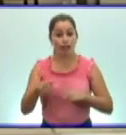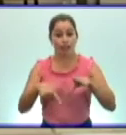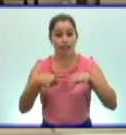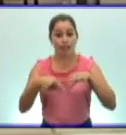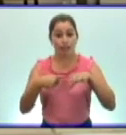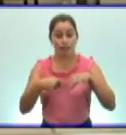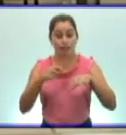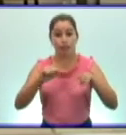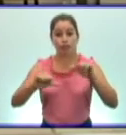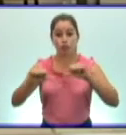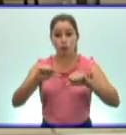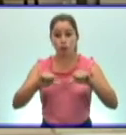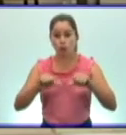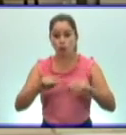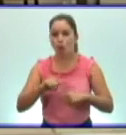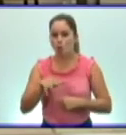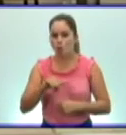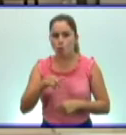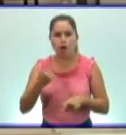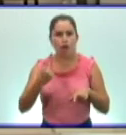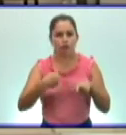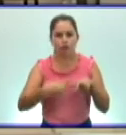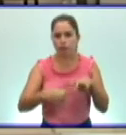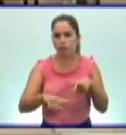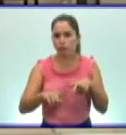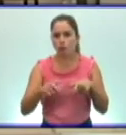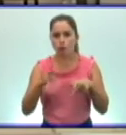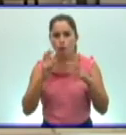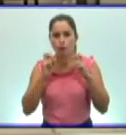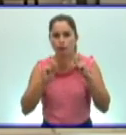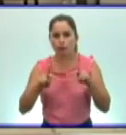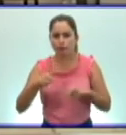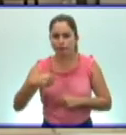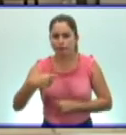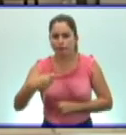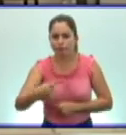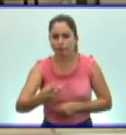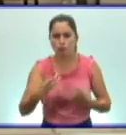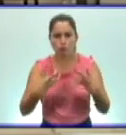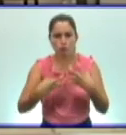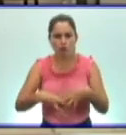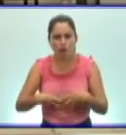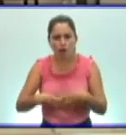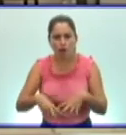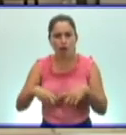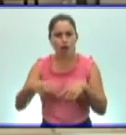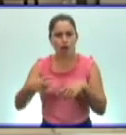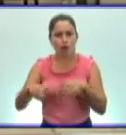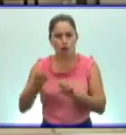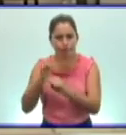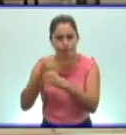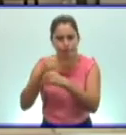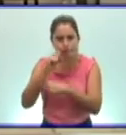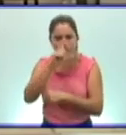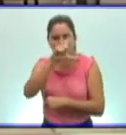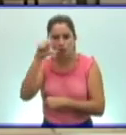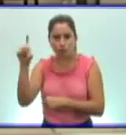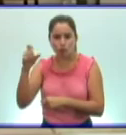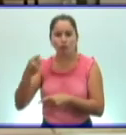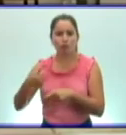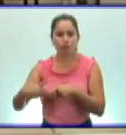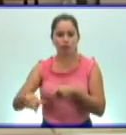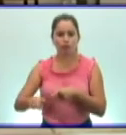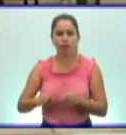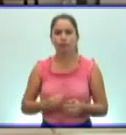en diversos procesos en nuestra vida diaria, en procesos industriales, de laboratorio y demás. Por eso, hoy